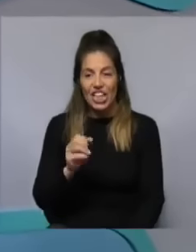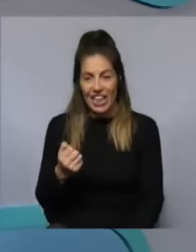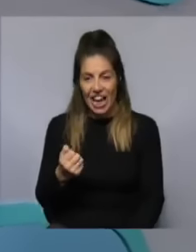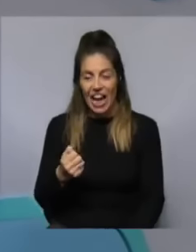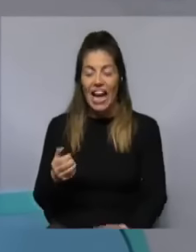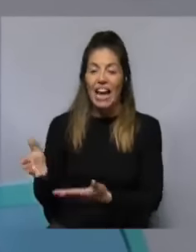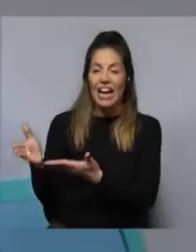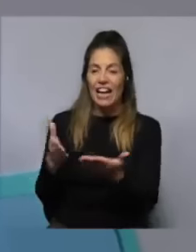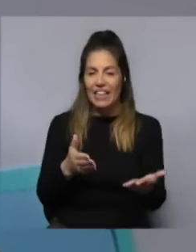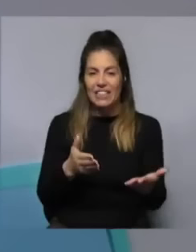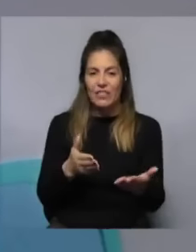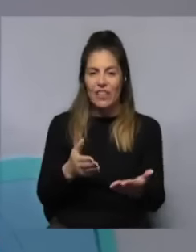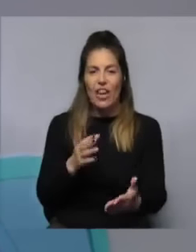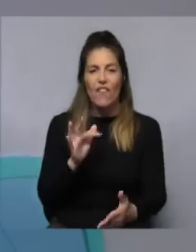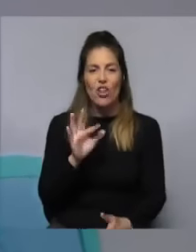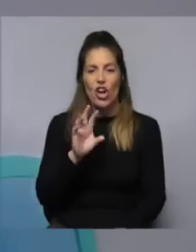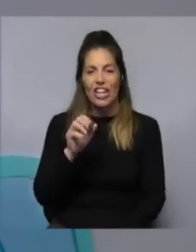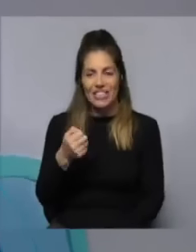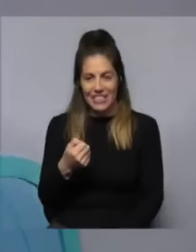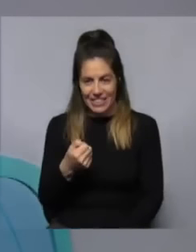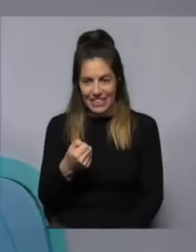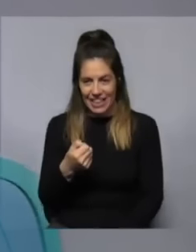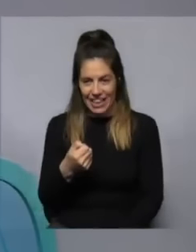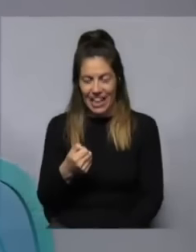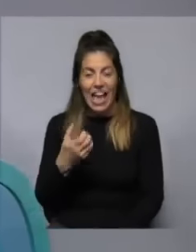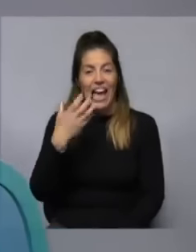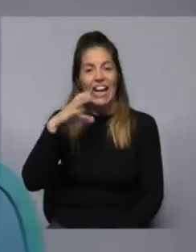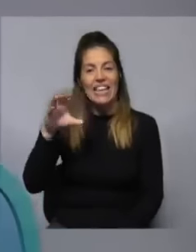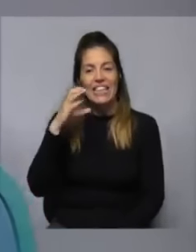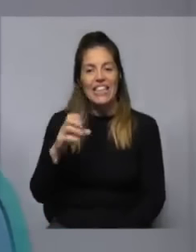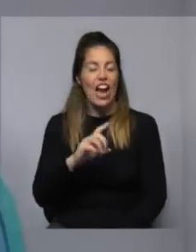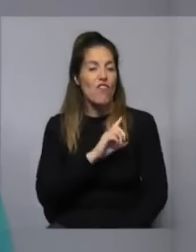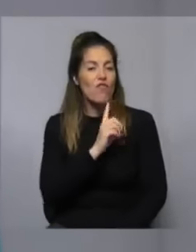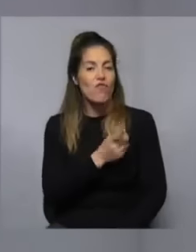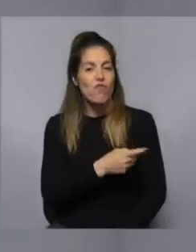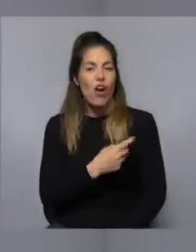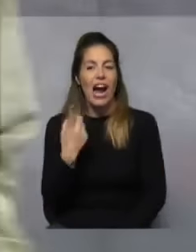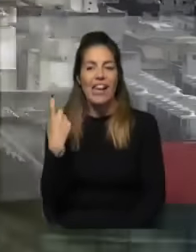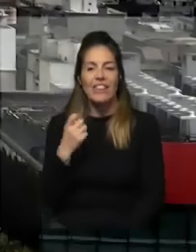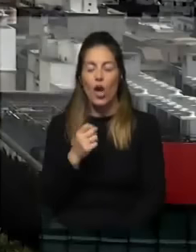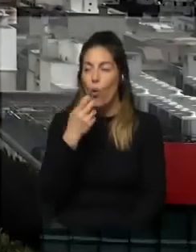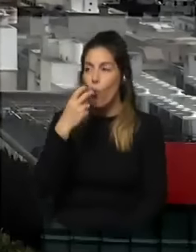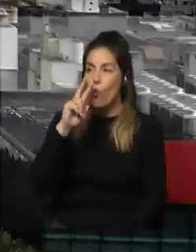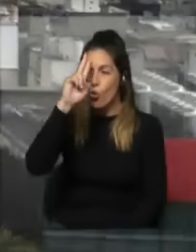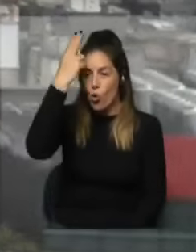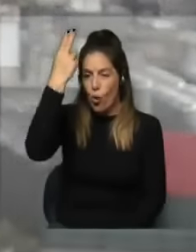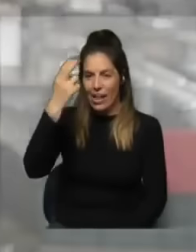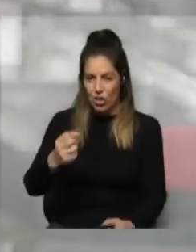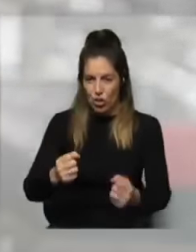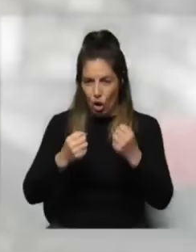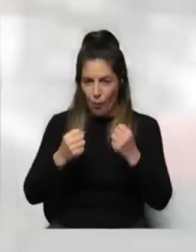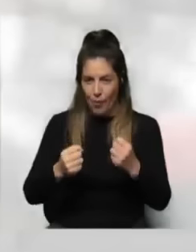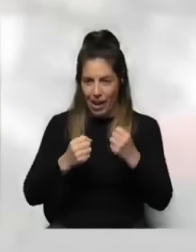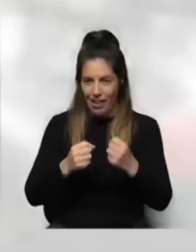recibir a Florencia Gratarola y gritar bien fuerte, ¡Uruguay nomás!